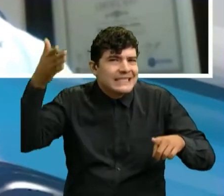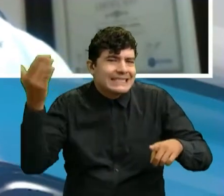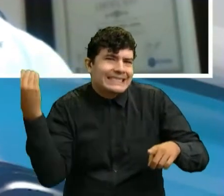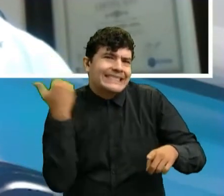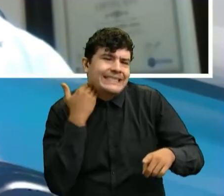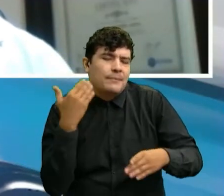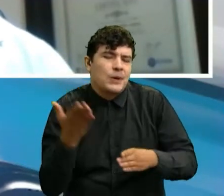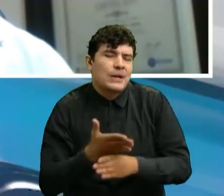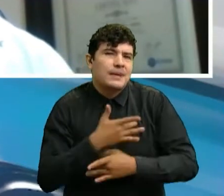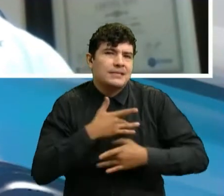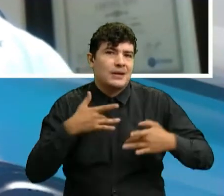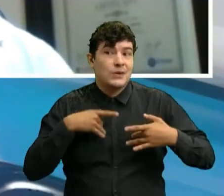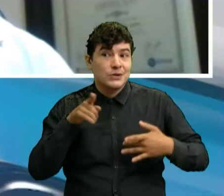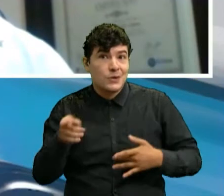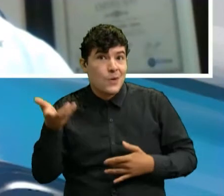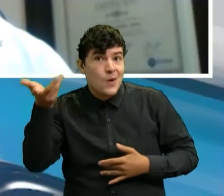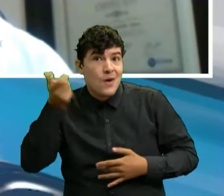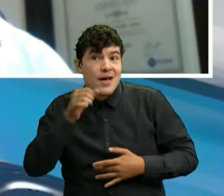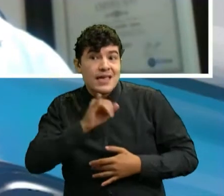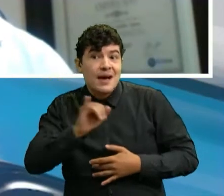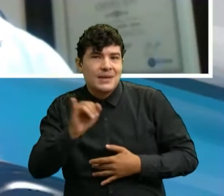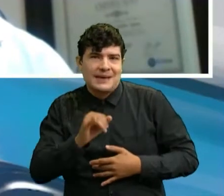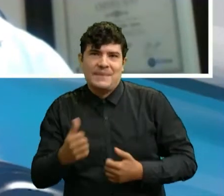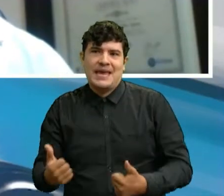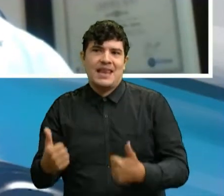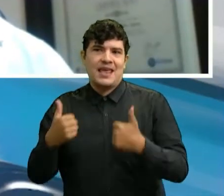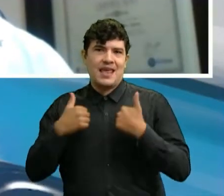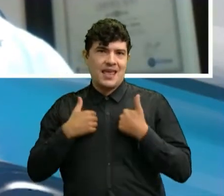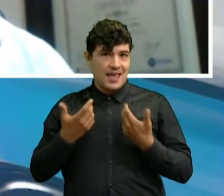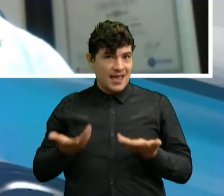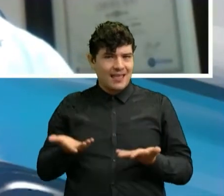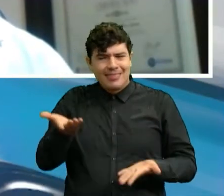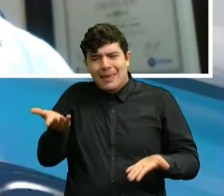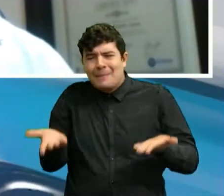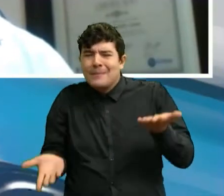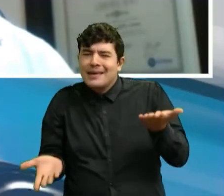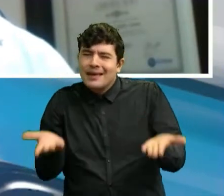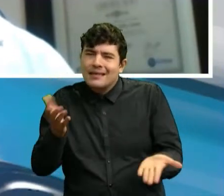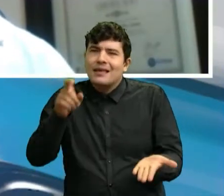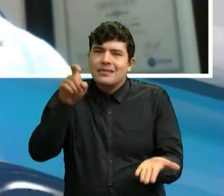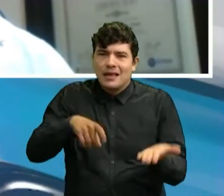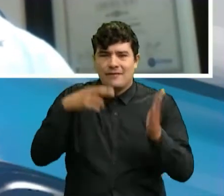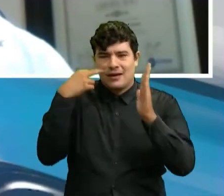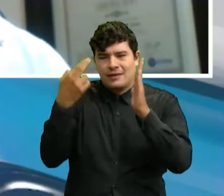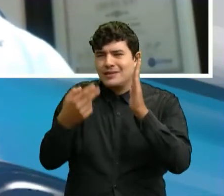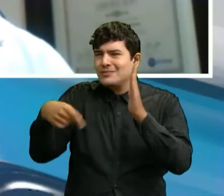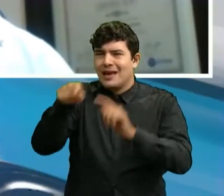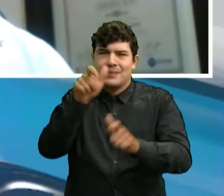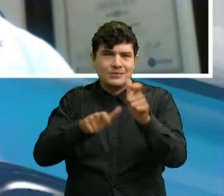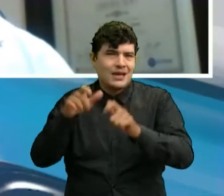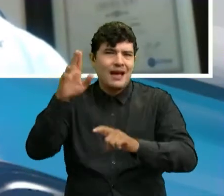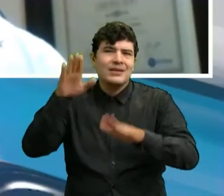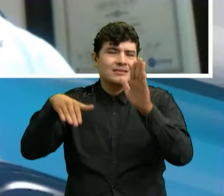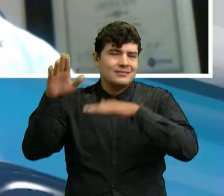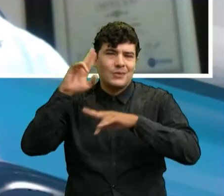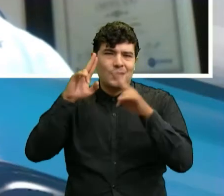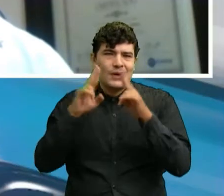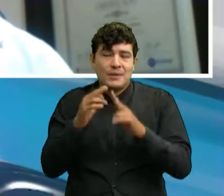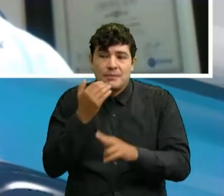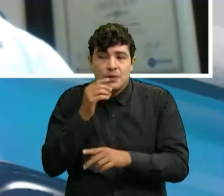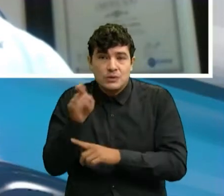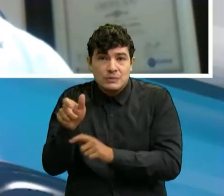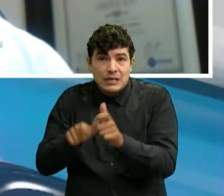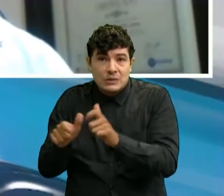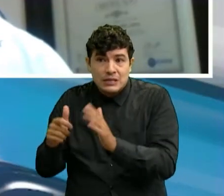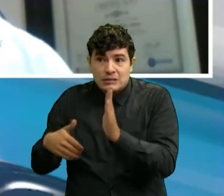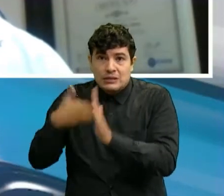el ciudadano no las conoce. Entonces hay que revisar, sobre todo para estas personas que tienen una densidad de